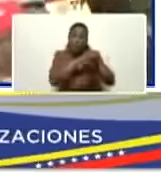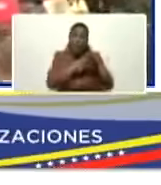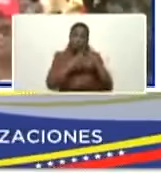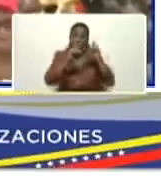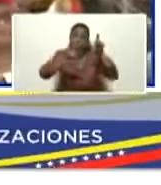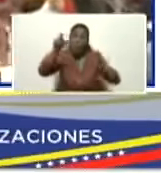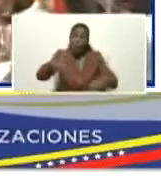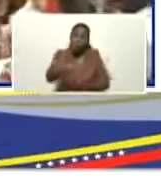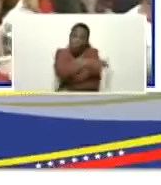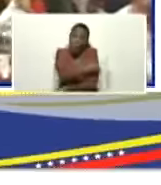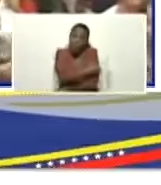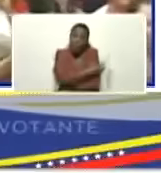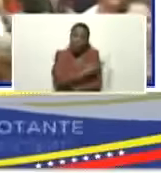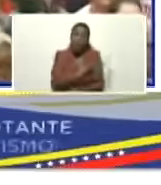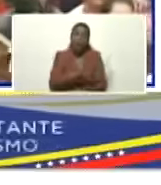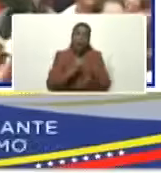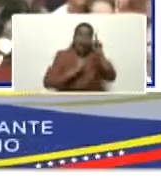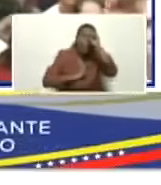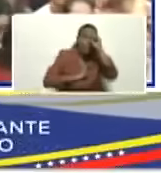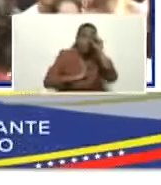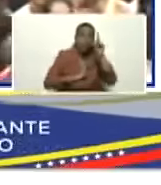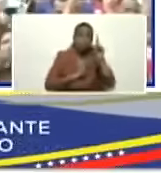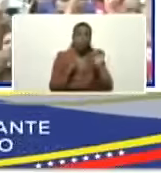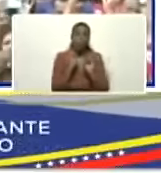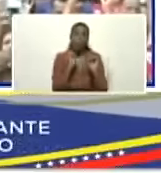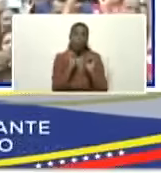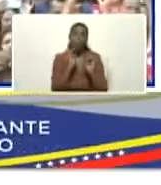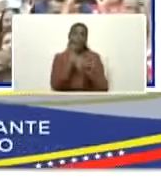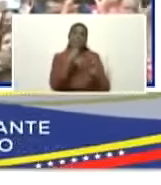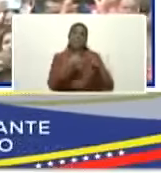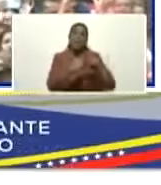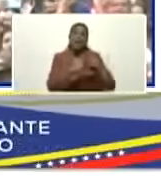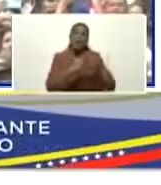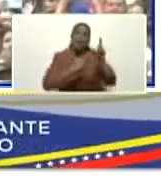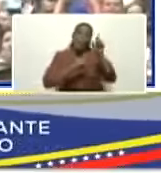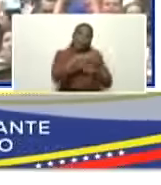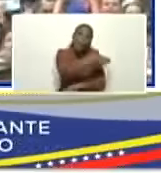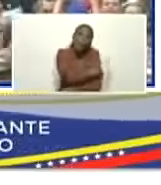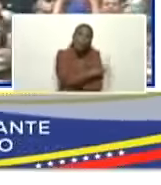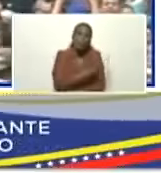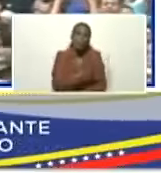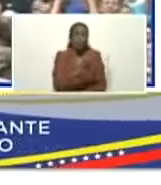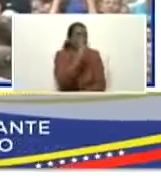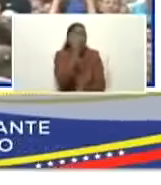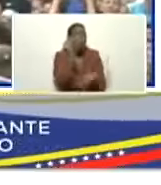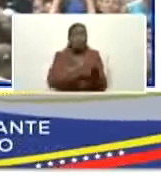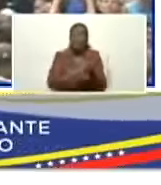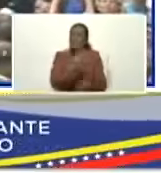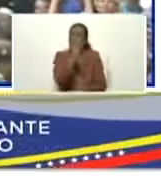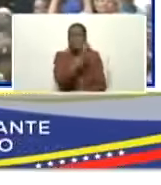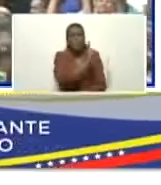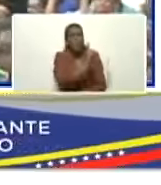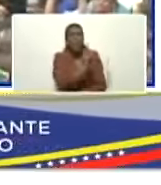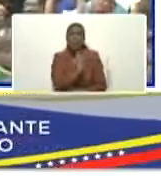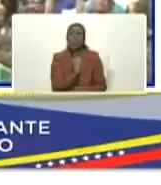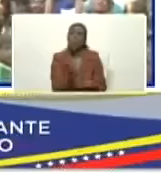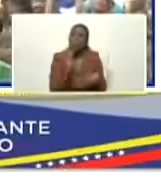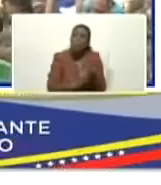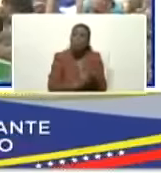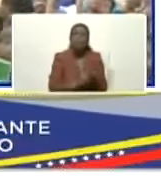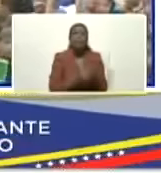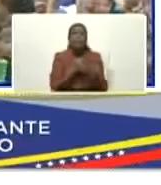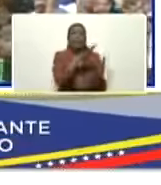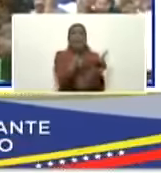todos esos opositores o ex opositores. No se dejen engañar más. No se dejen llevar